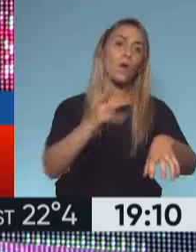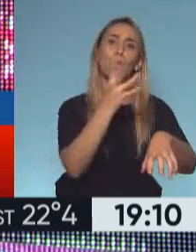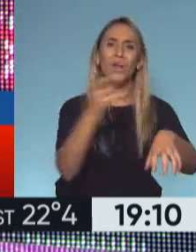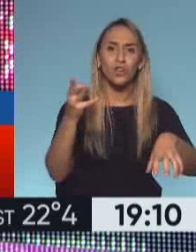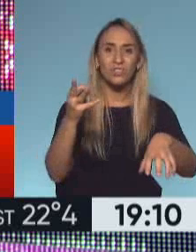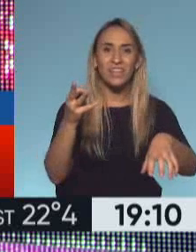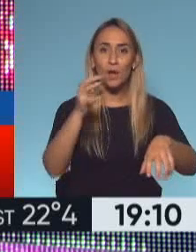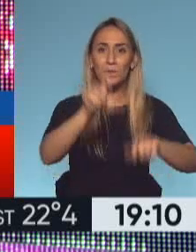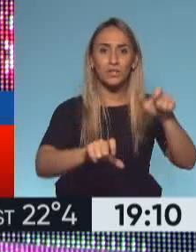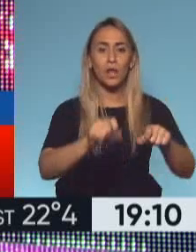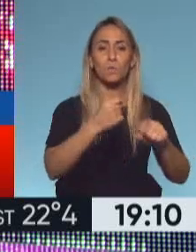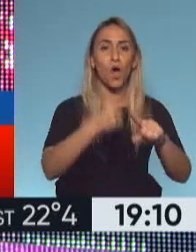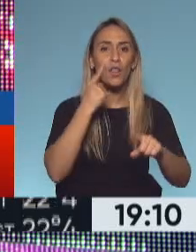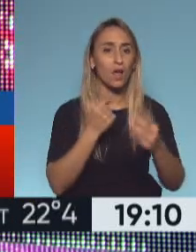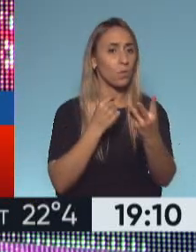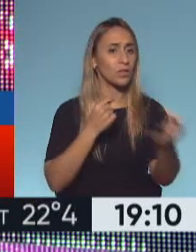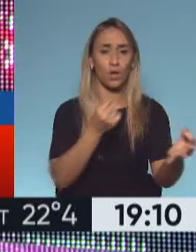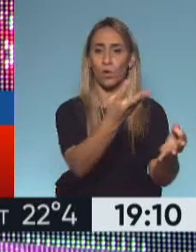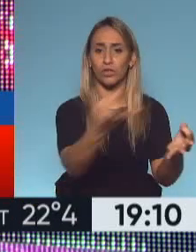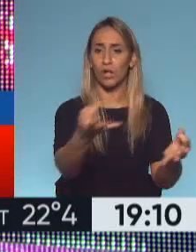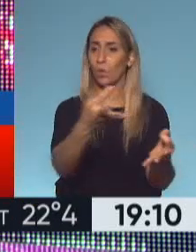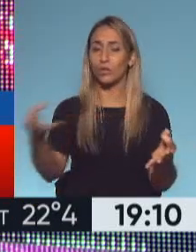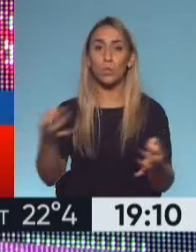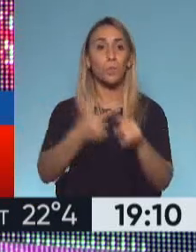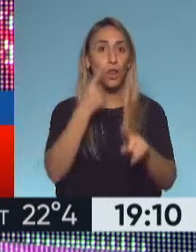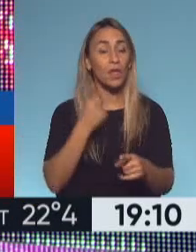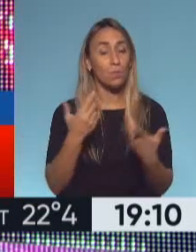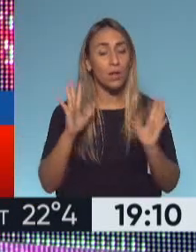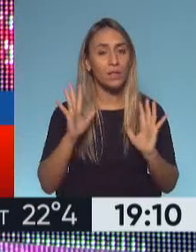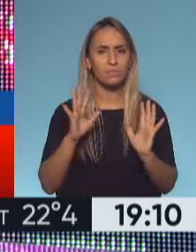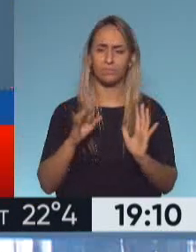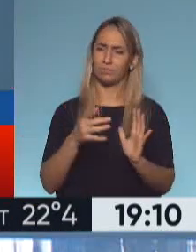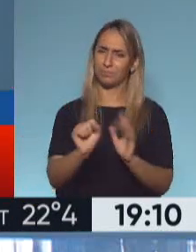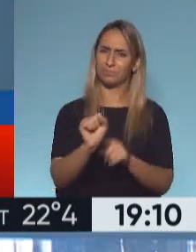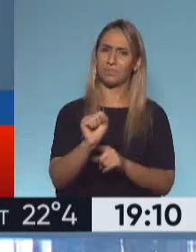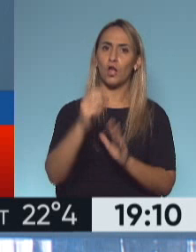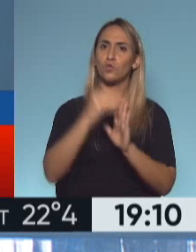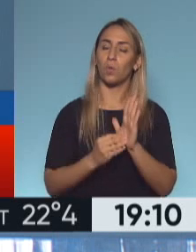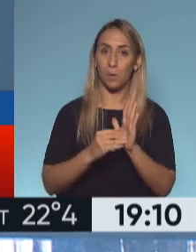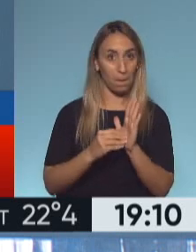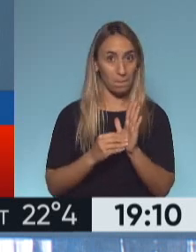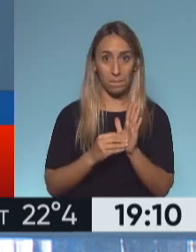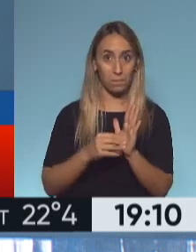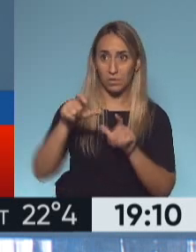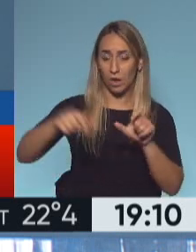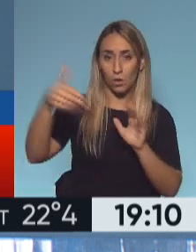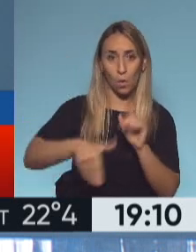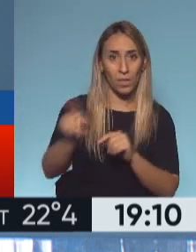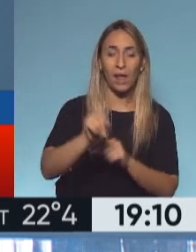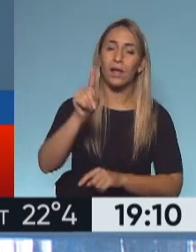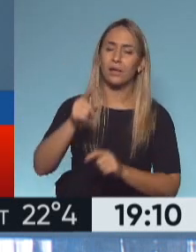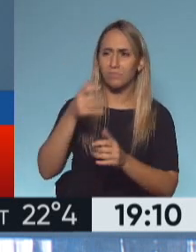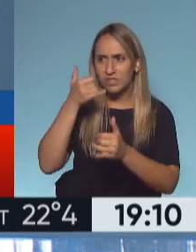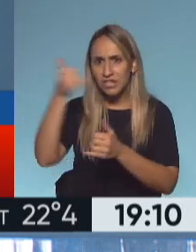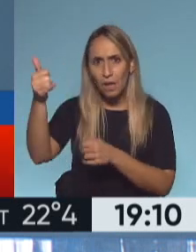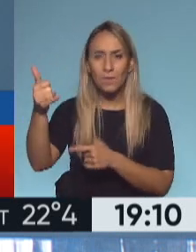uno por día. Pero lo que detectaron es esto: los turnos asignados no venían. Cuando empezaron a llamarlos encontraron que había personas que cuando